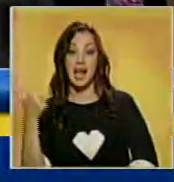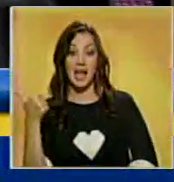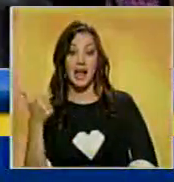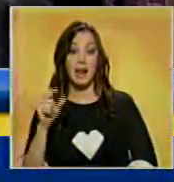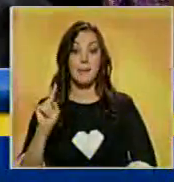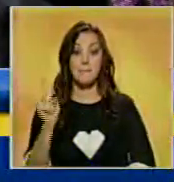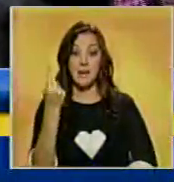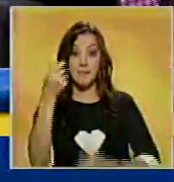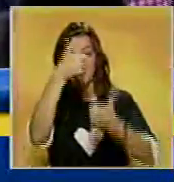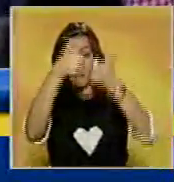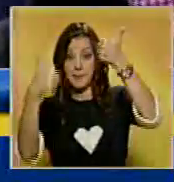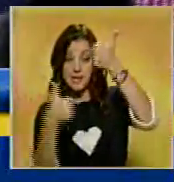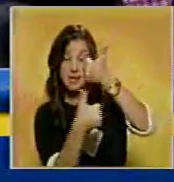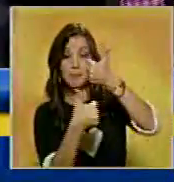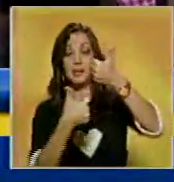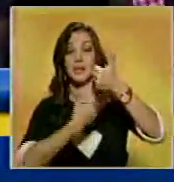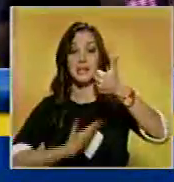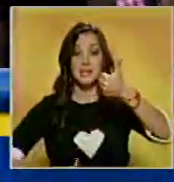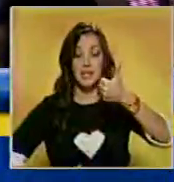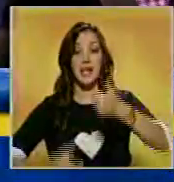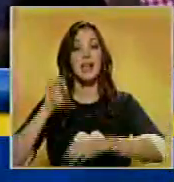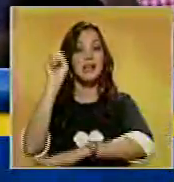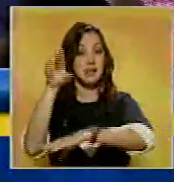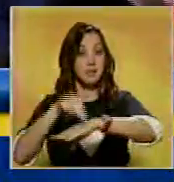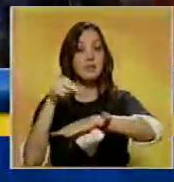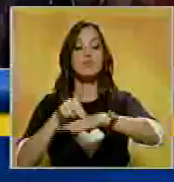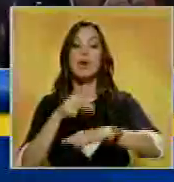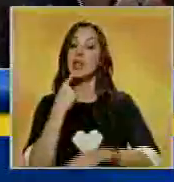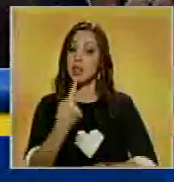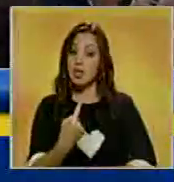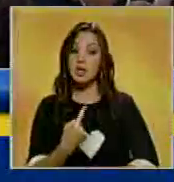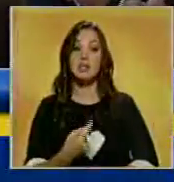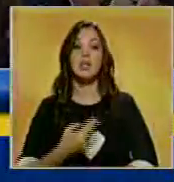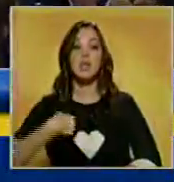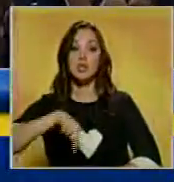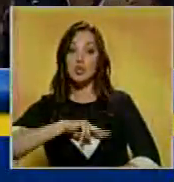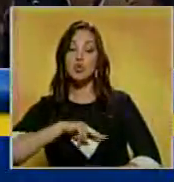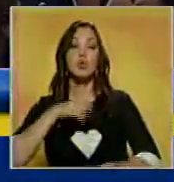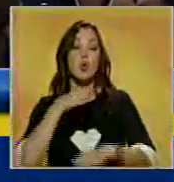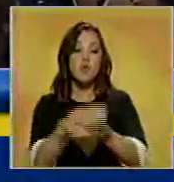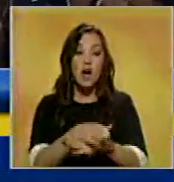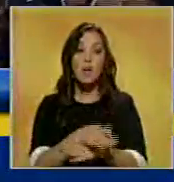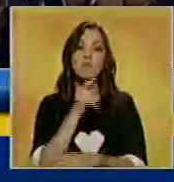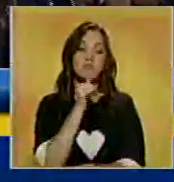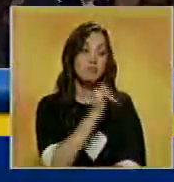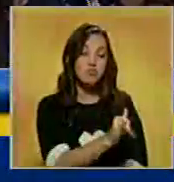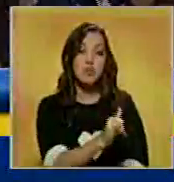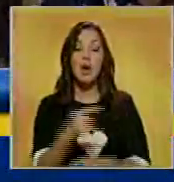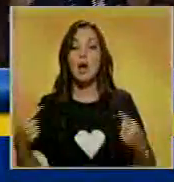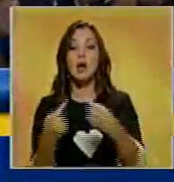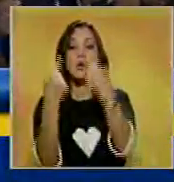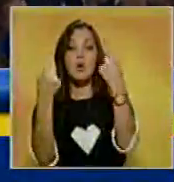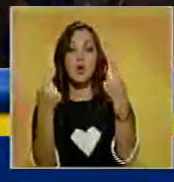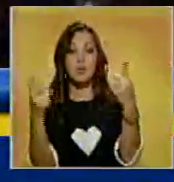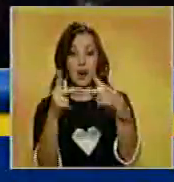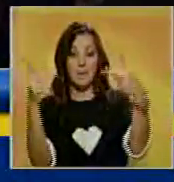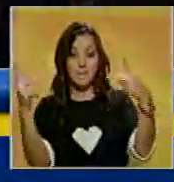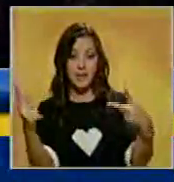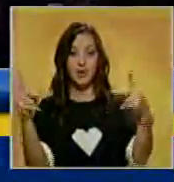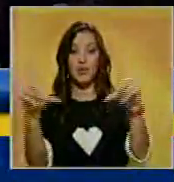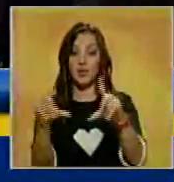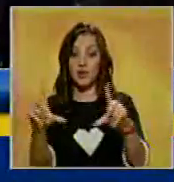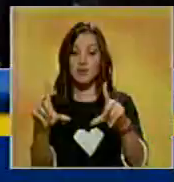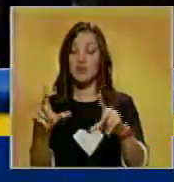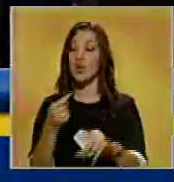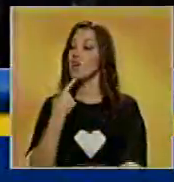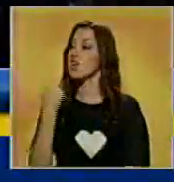primer vicepresidente de la Asamblea Nacional, aseguró que tomarán acciones legales contra los medios internacionales que han difamado